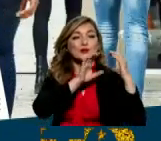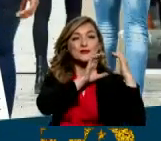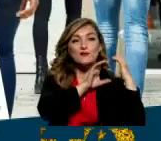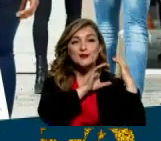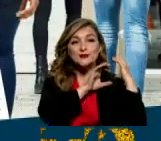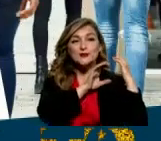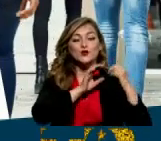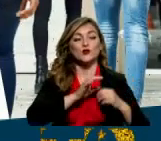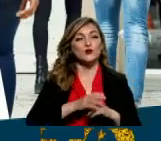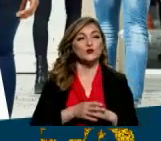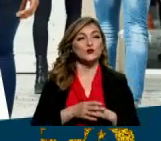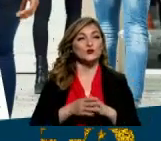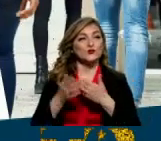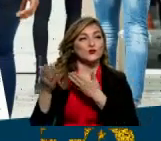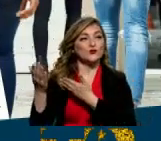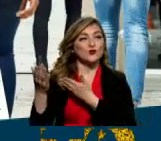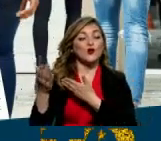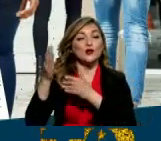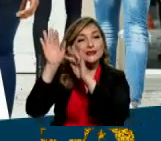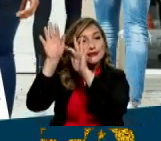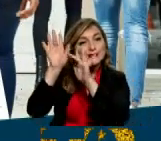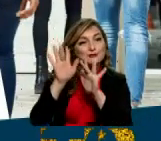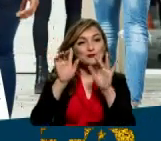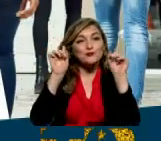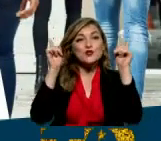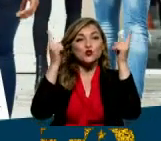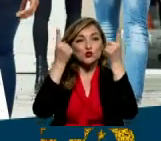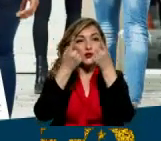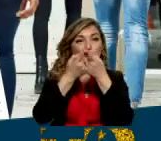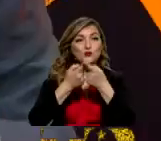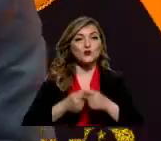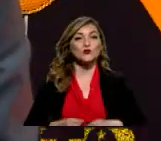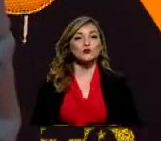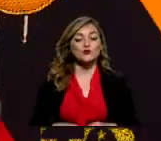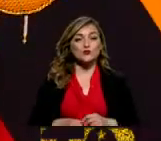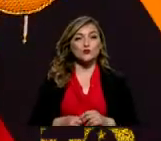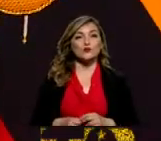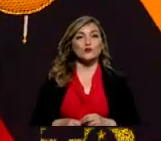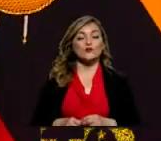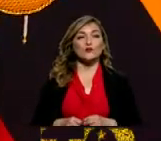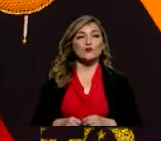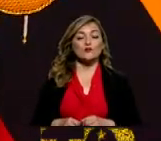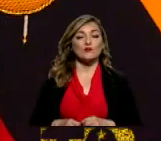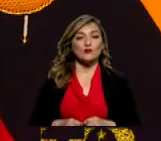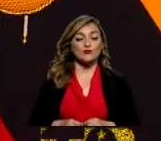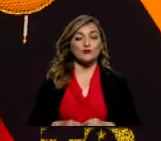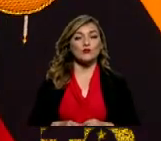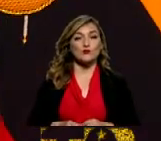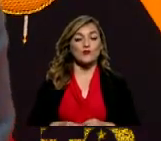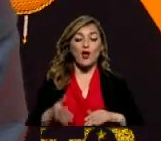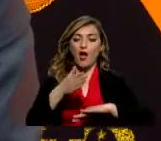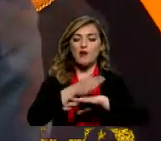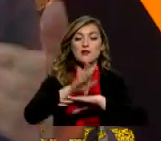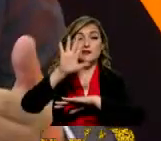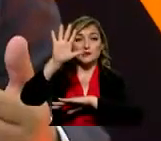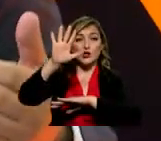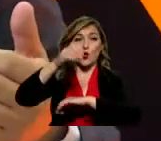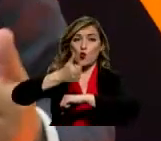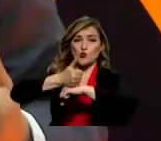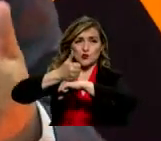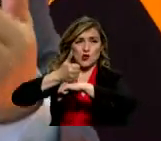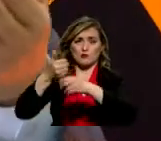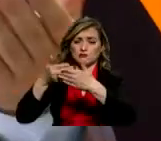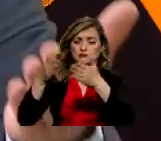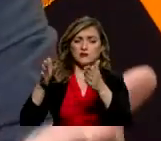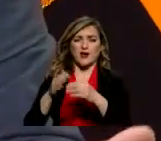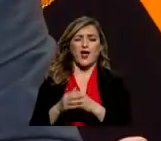Francisco de Quito y la Universidad Particular de Especialidades Espíritu Santo. Se suman a 5 que ya habíamos autorizado. Tampoco